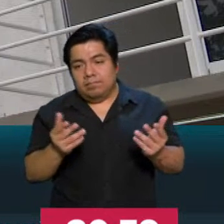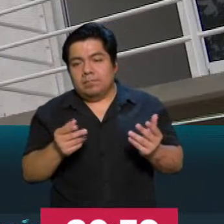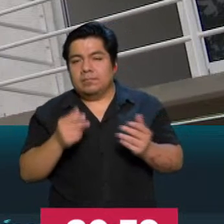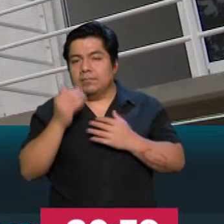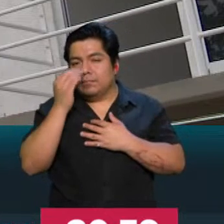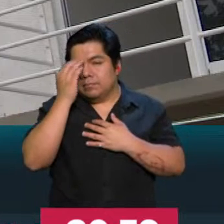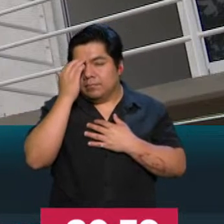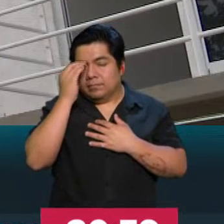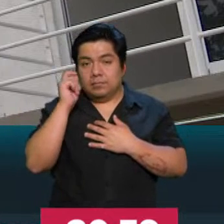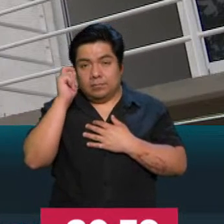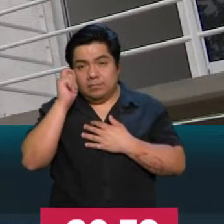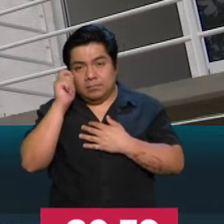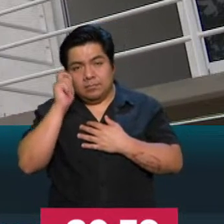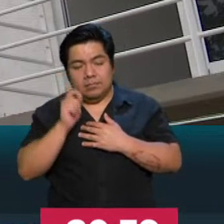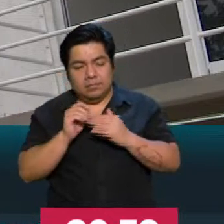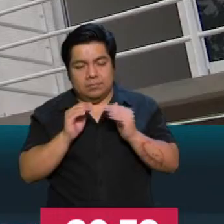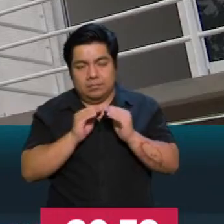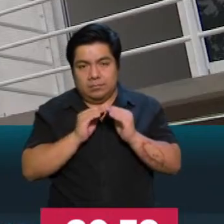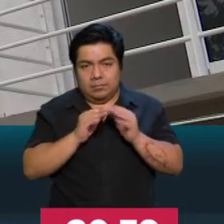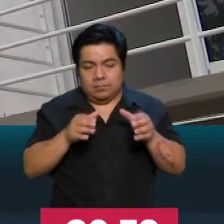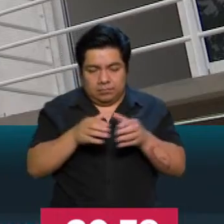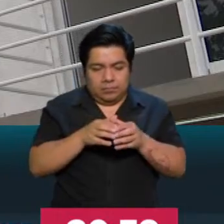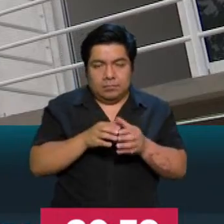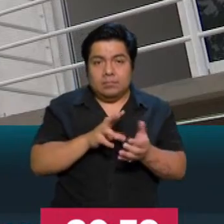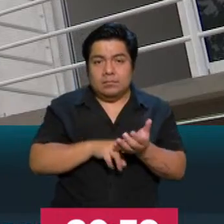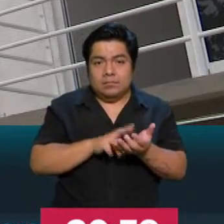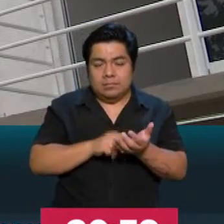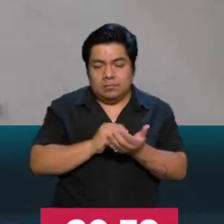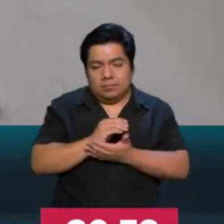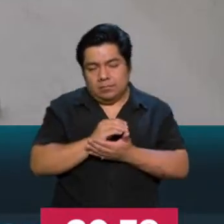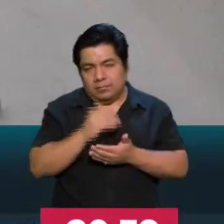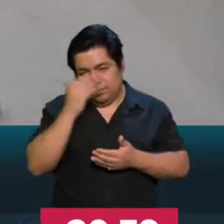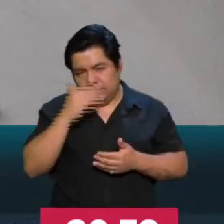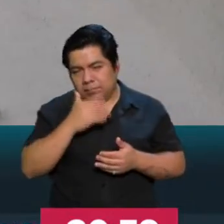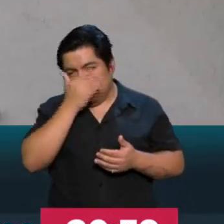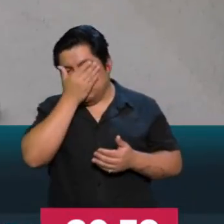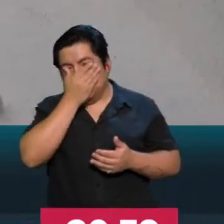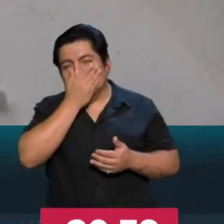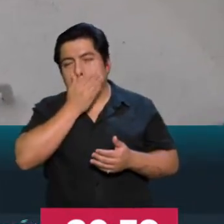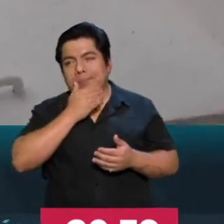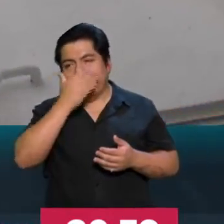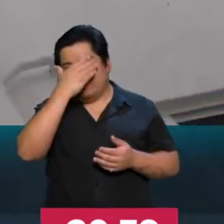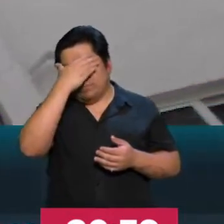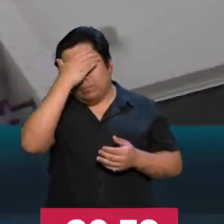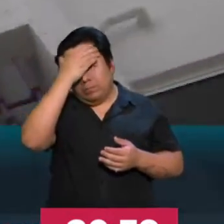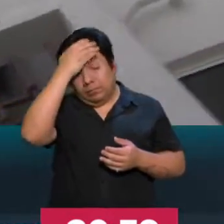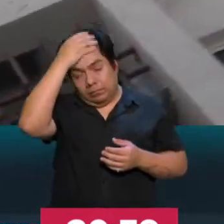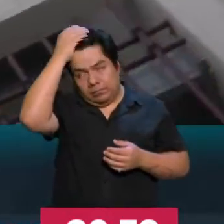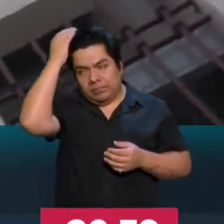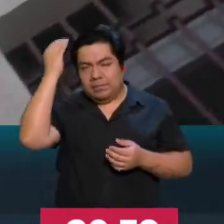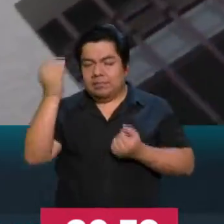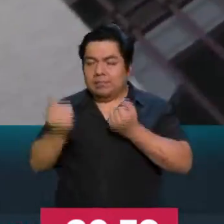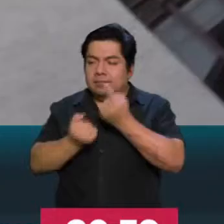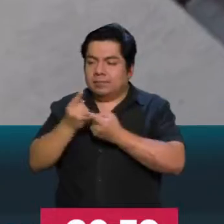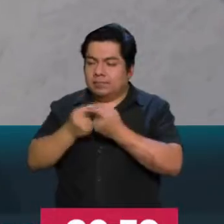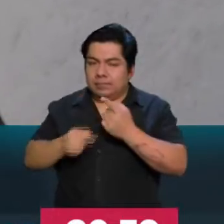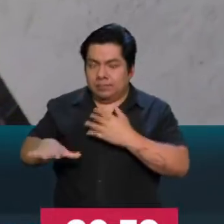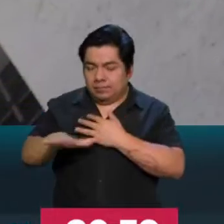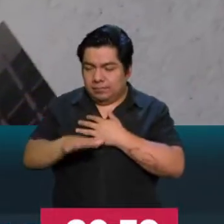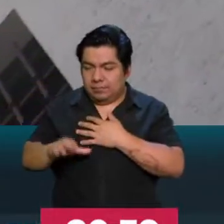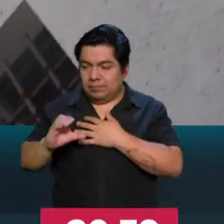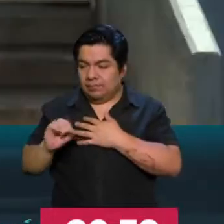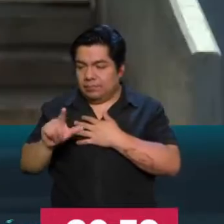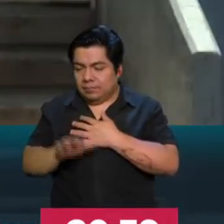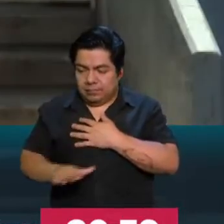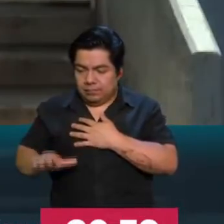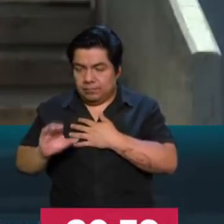llamamos tensión inmobiliaria, es decir, encarecimiento, expulsión de habitantes que se registran en determinadas zonas y colonias